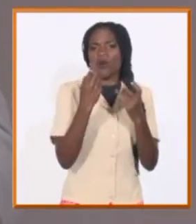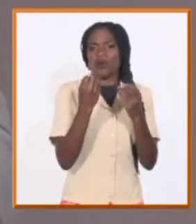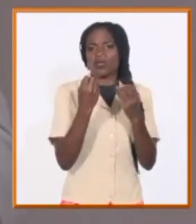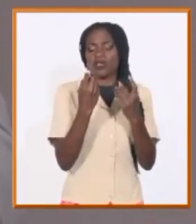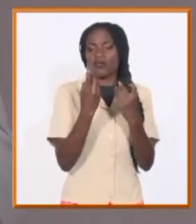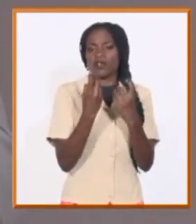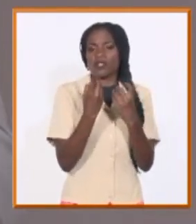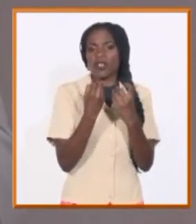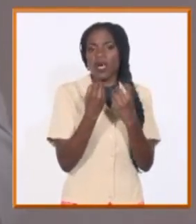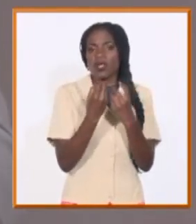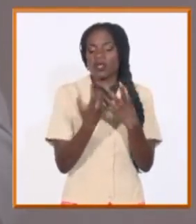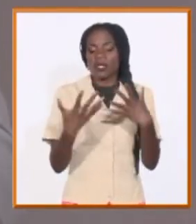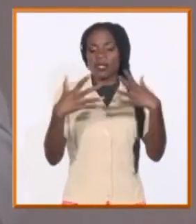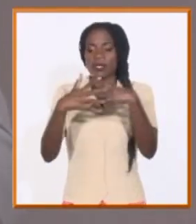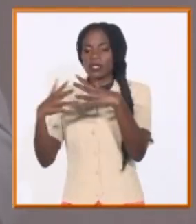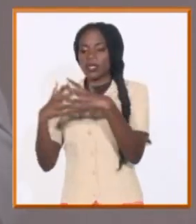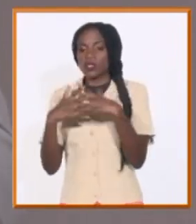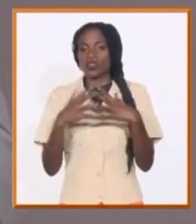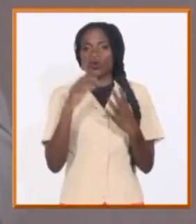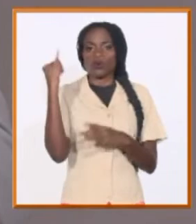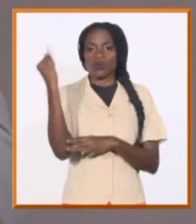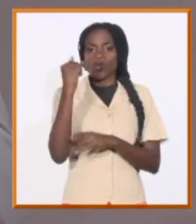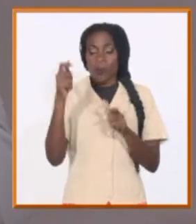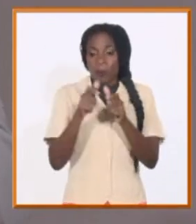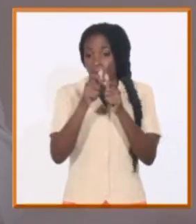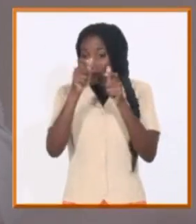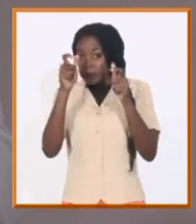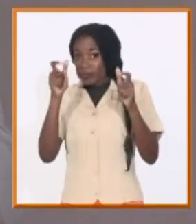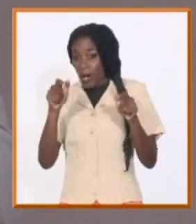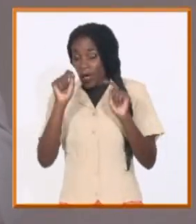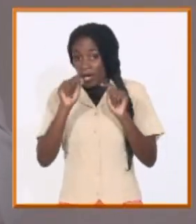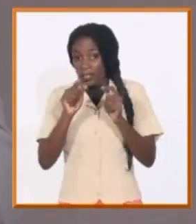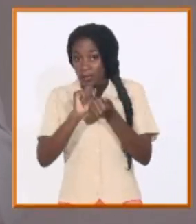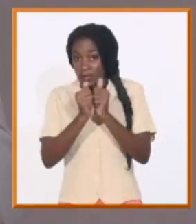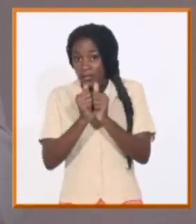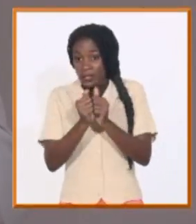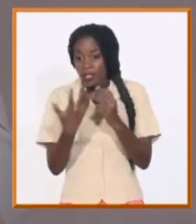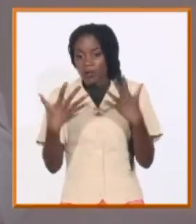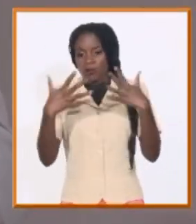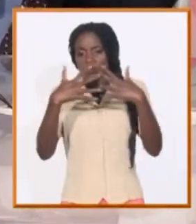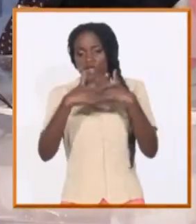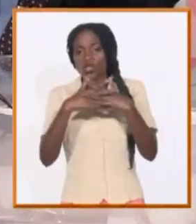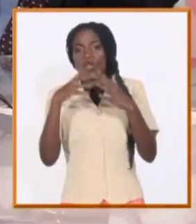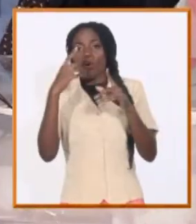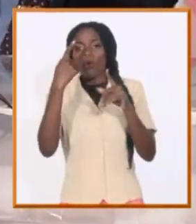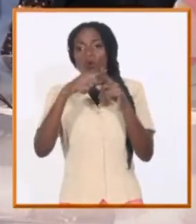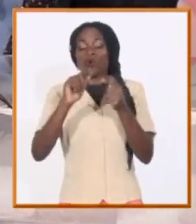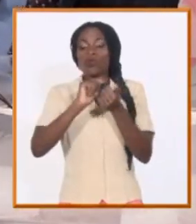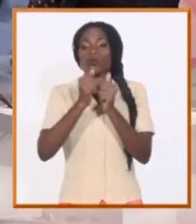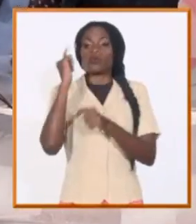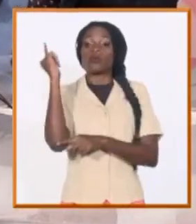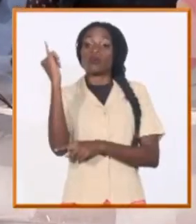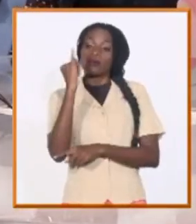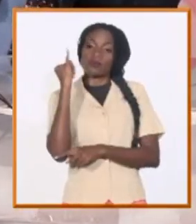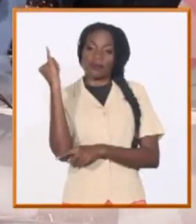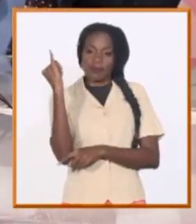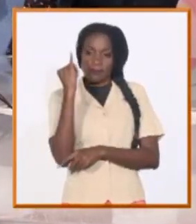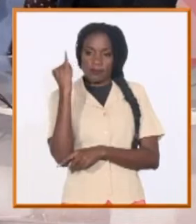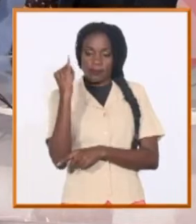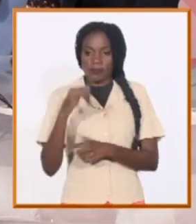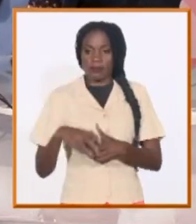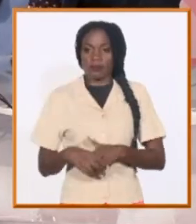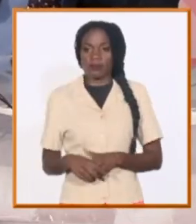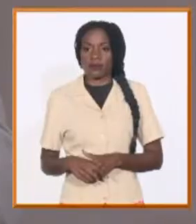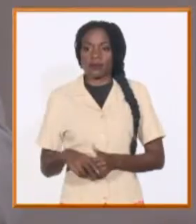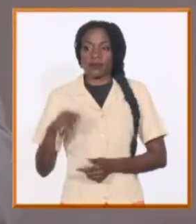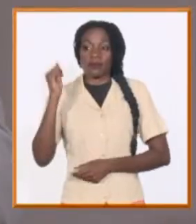internacional. Los deportes colectivos, en su mayoría, por lo menos estos atletas que tienen la base fundamental de los equipos, tienen roce internacional. Tienen roce internacional y